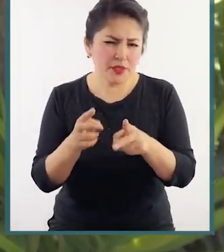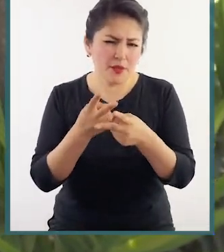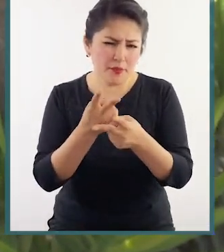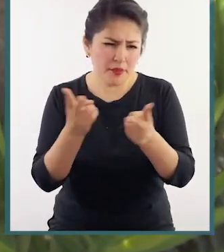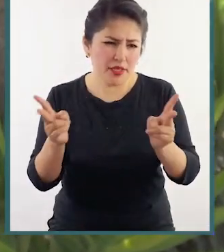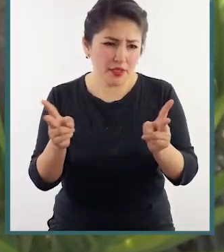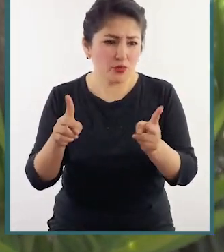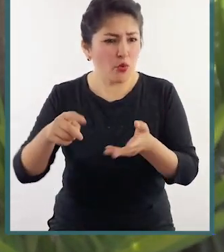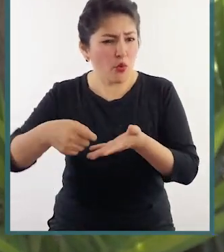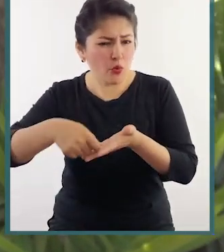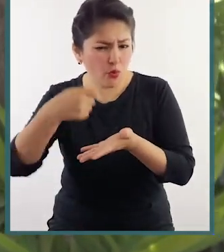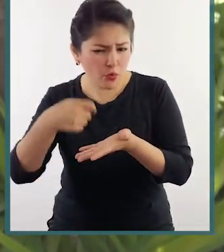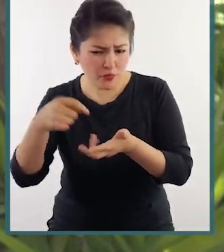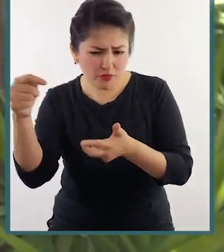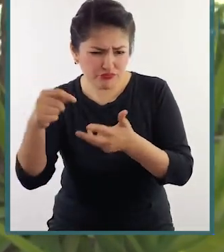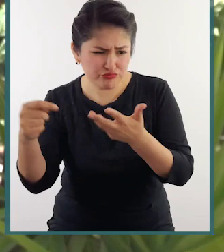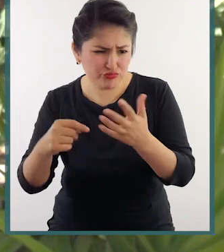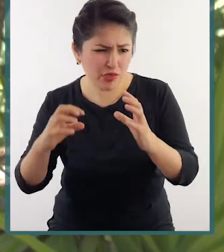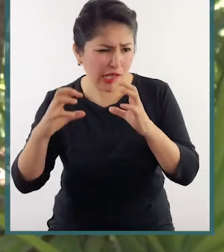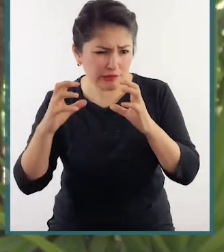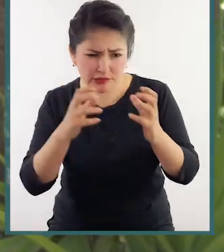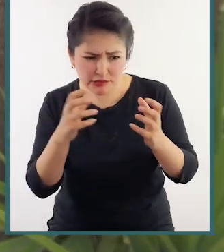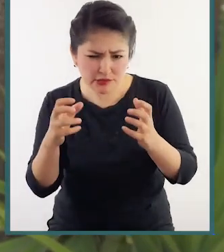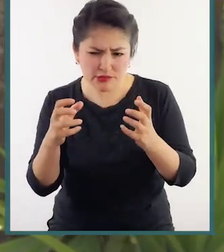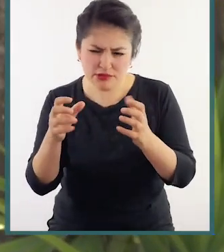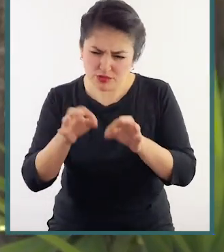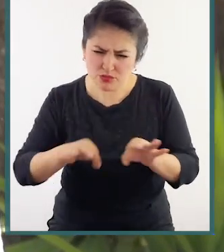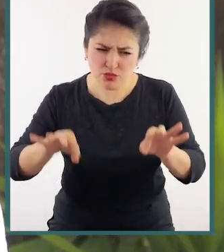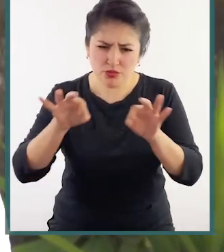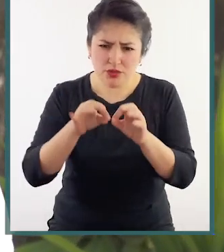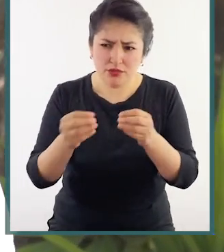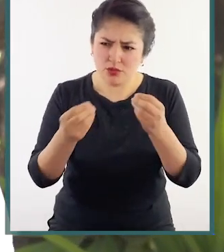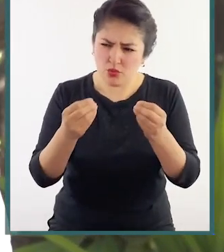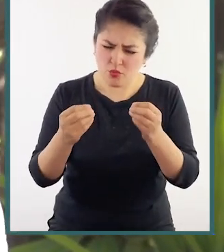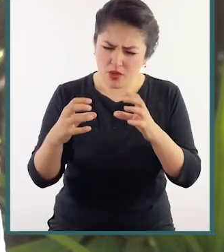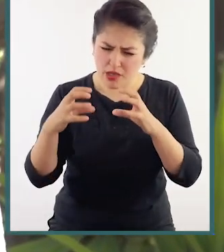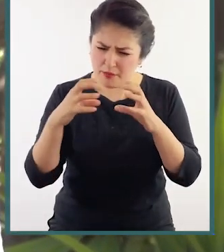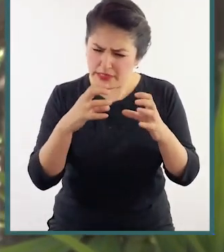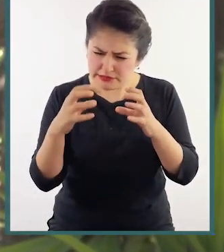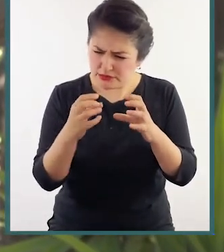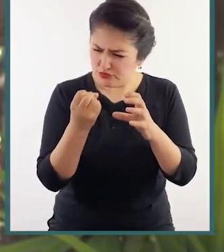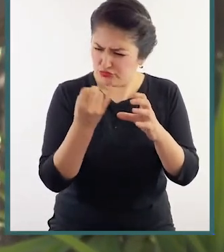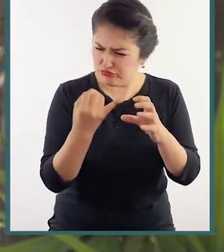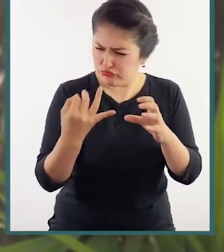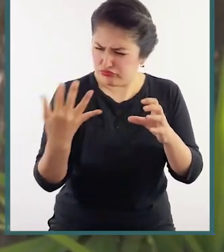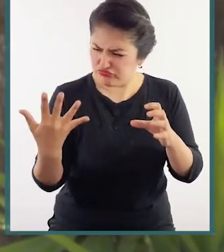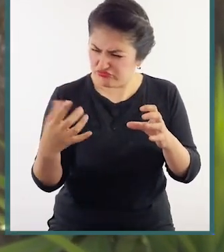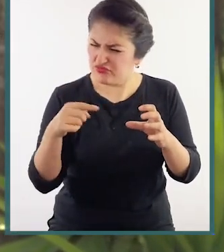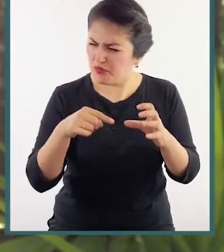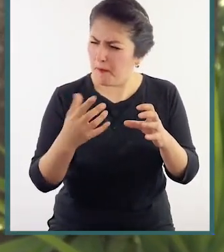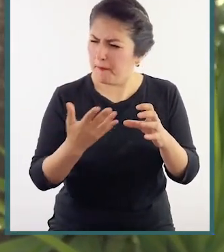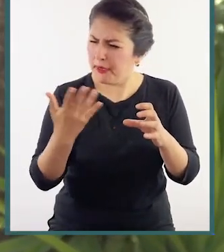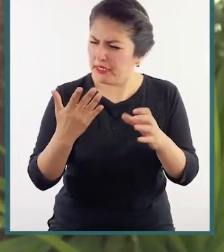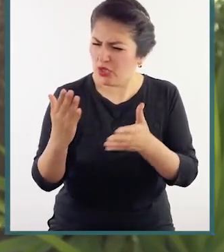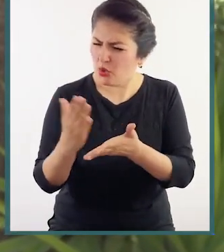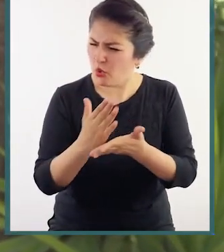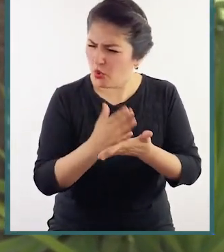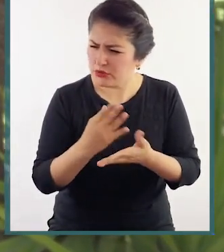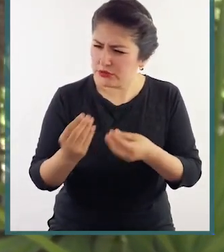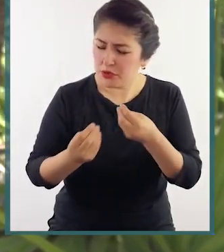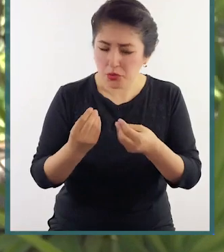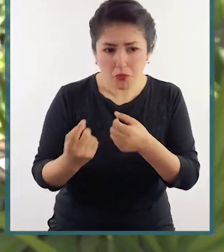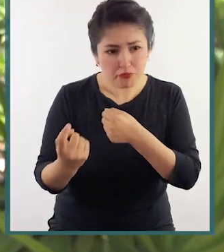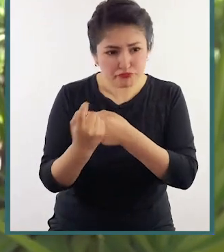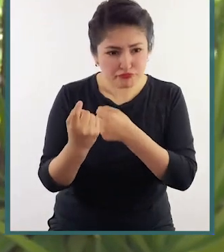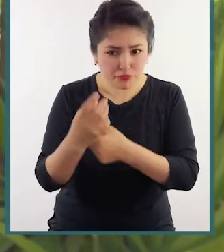importancia que tienen nuestros alimentos, ¿no? Como el maíz. He visto diferentes variedades de maíz, para qué sirven, para qué lo utilizan,